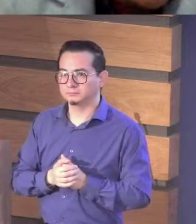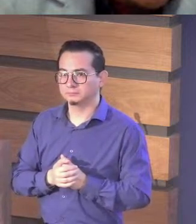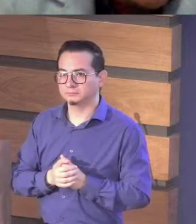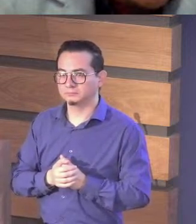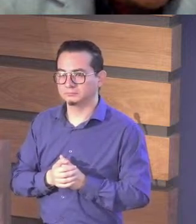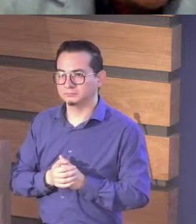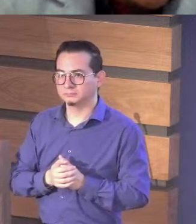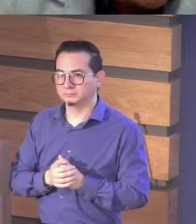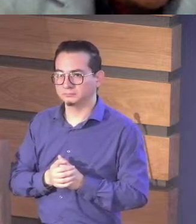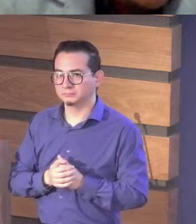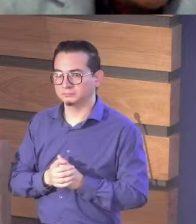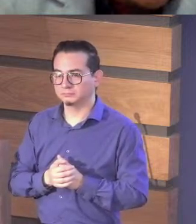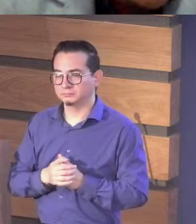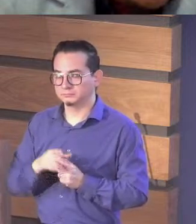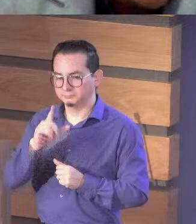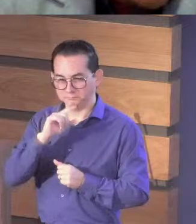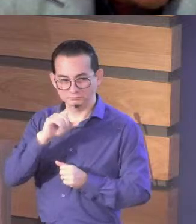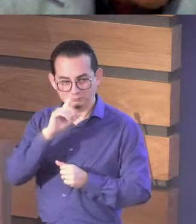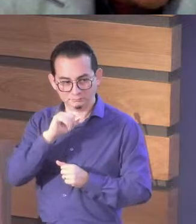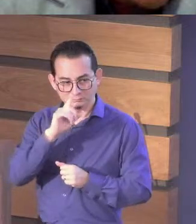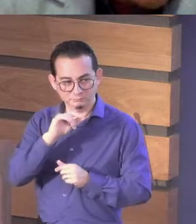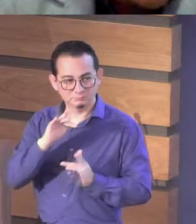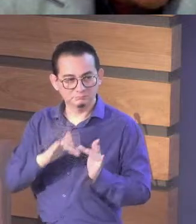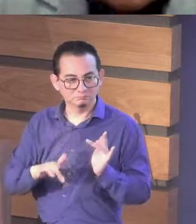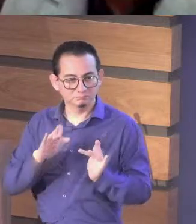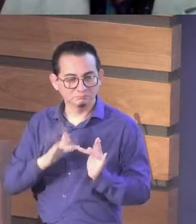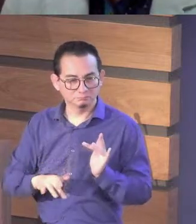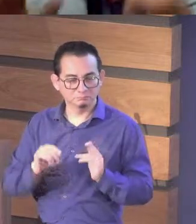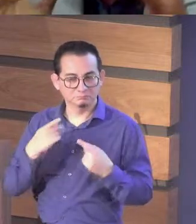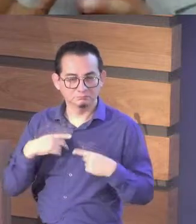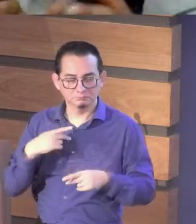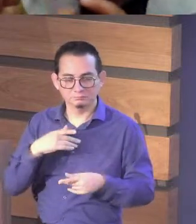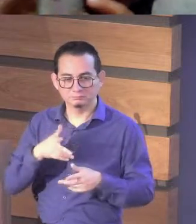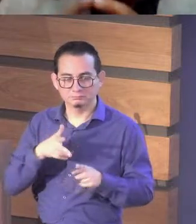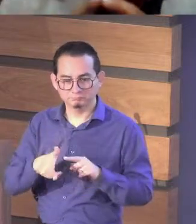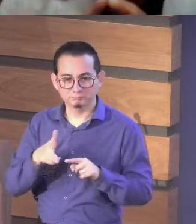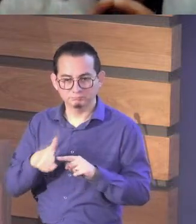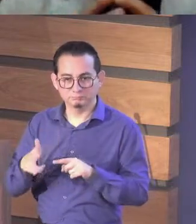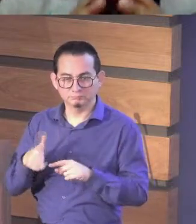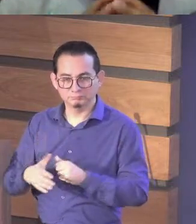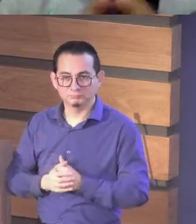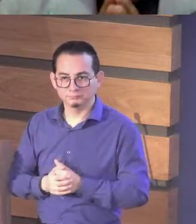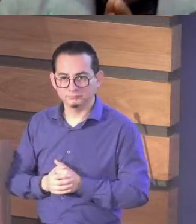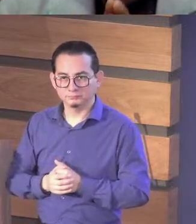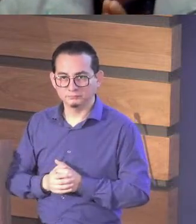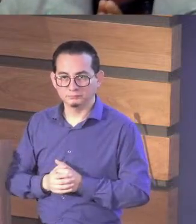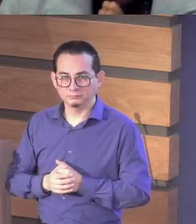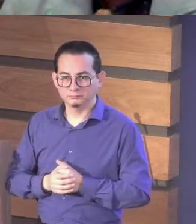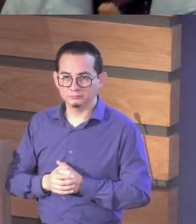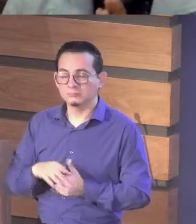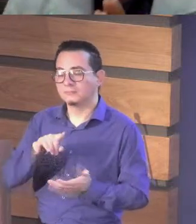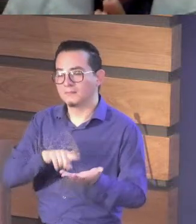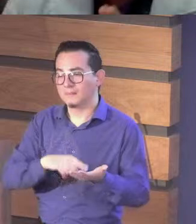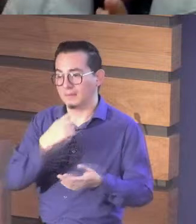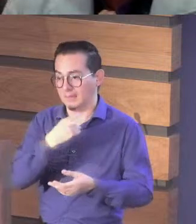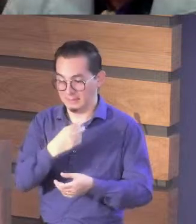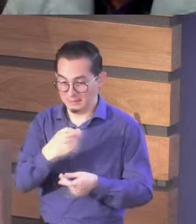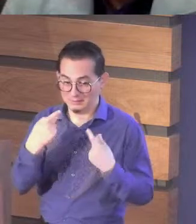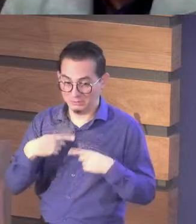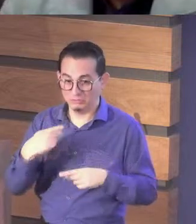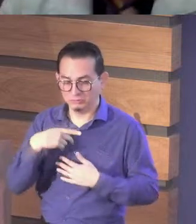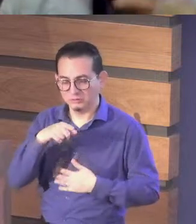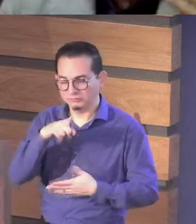transporte de maquinaria pesada? Demostraba que hay una relación entre el ser